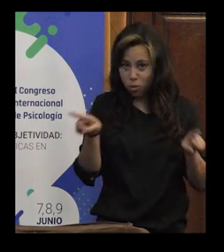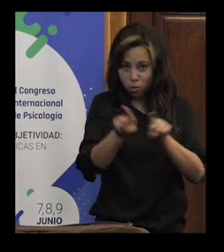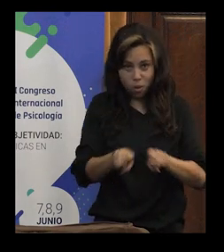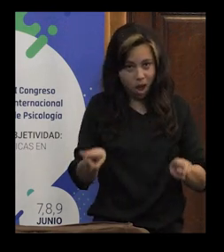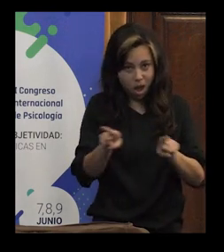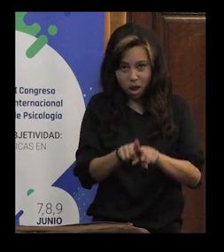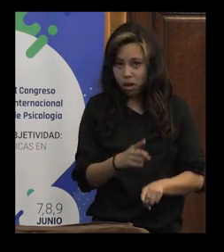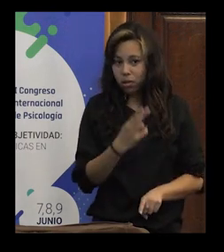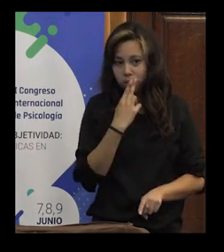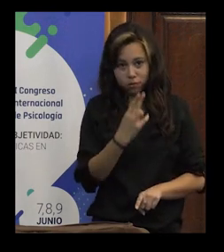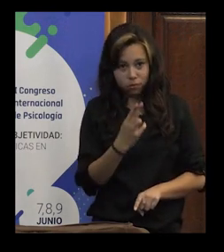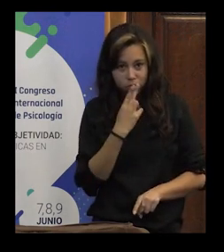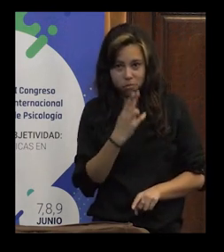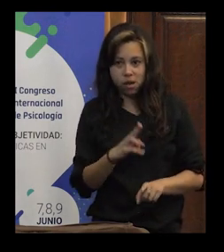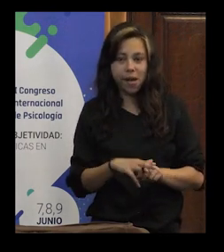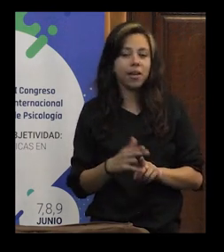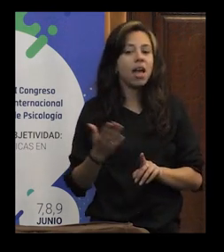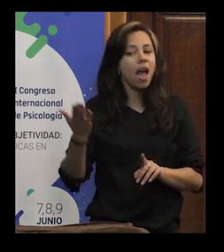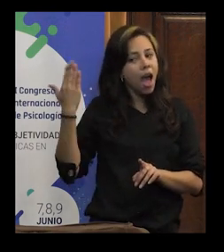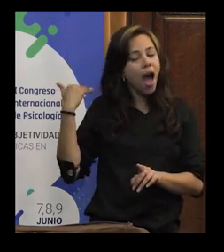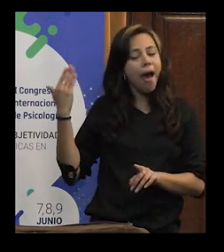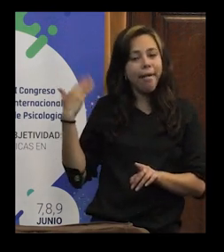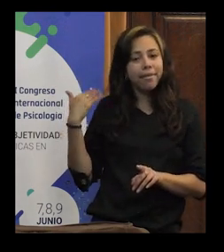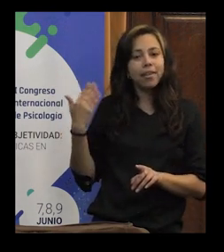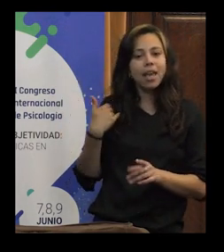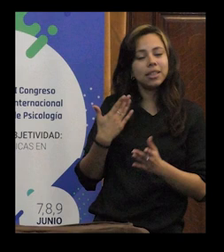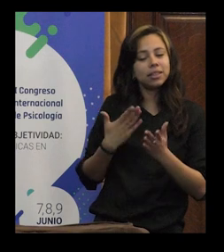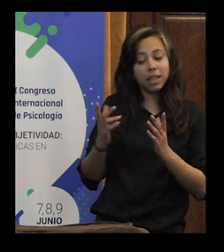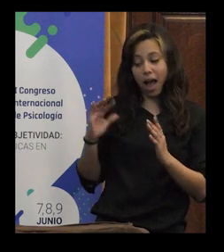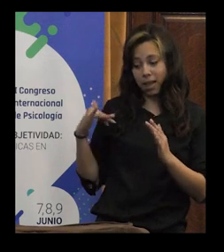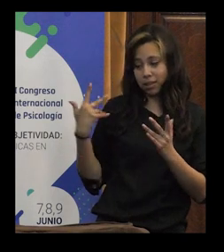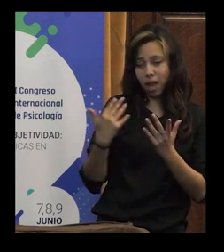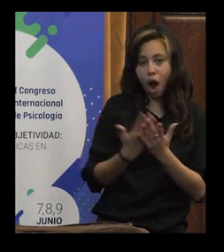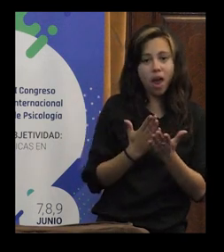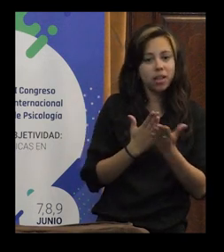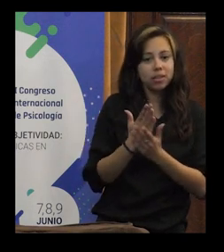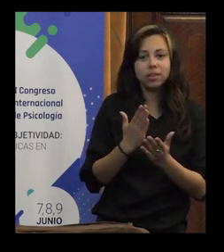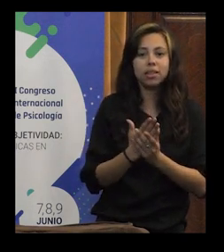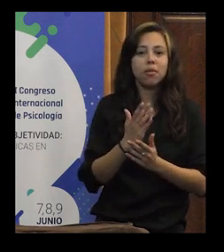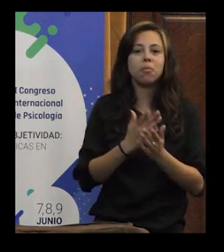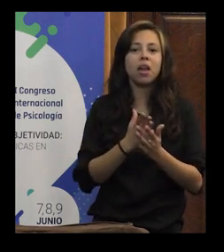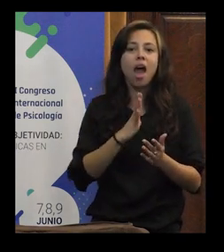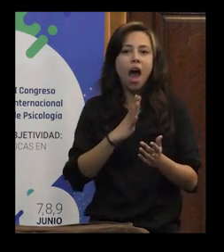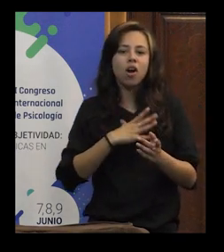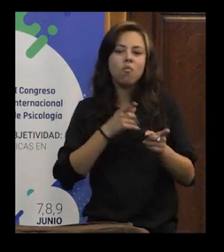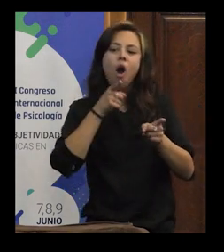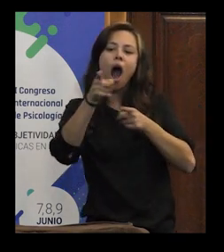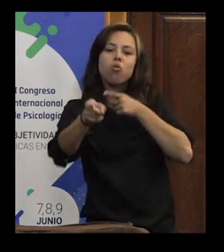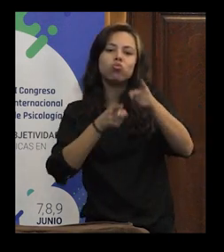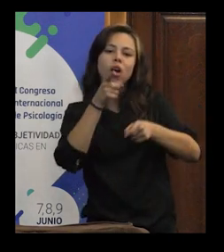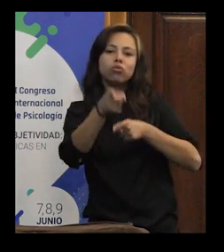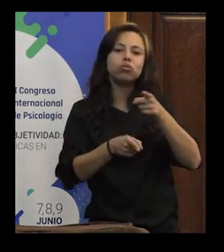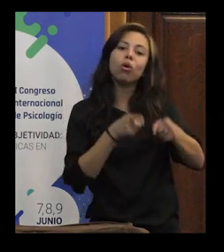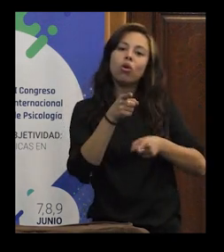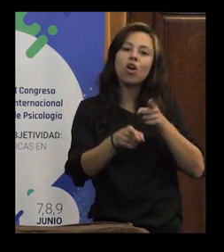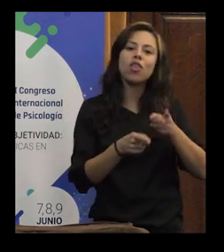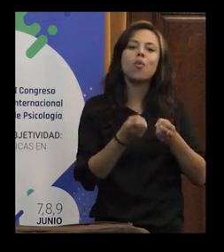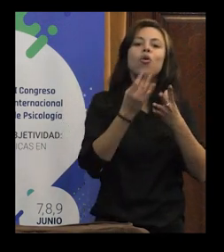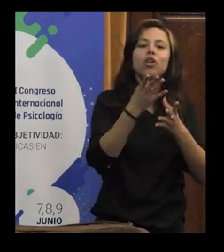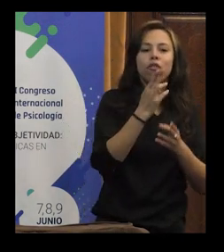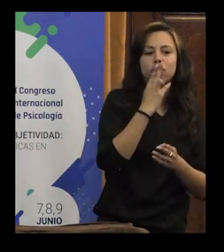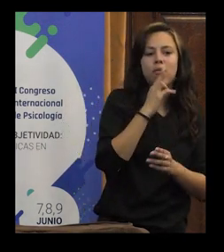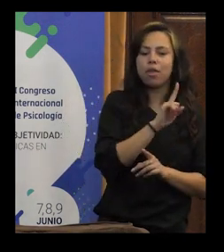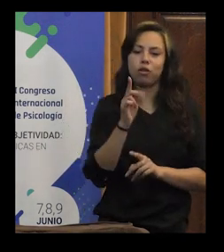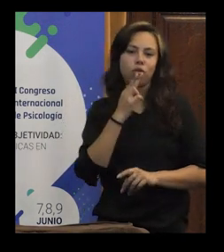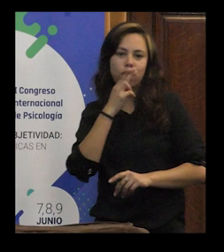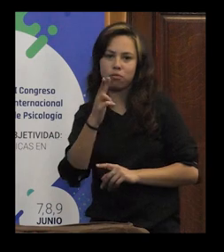estado rodeado de controvérsias. A historiadora Marcy Norton, que publicou um livro